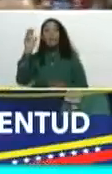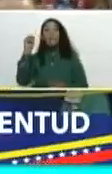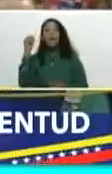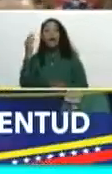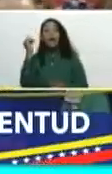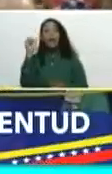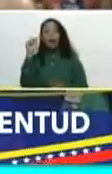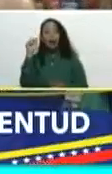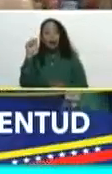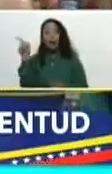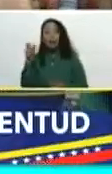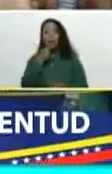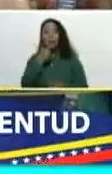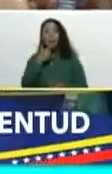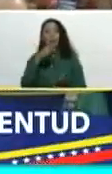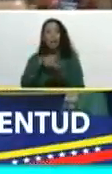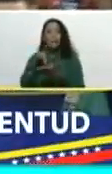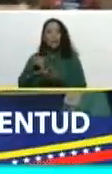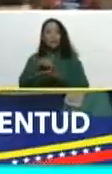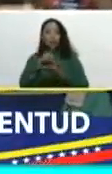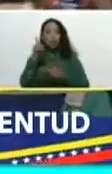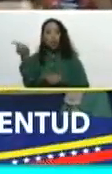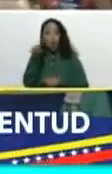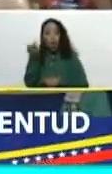Es hermosa las intervenciones que ustedes han hecho.